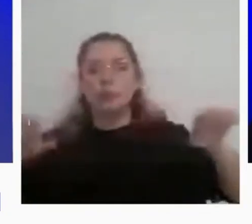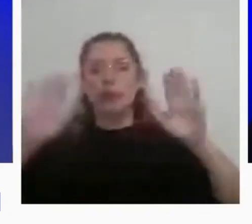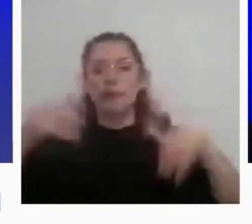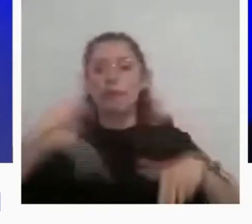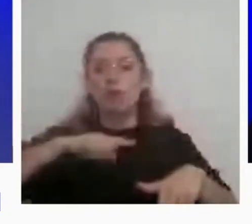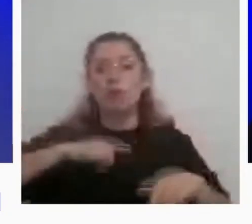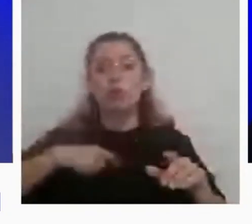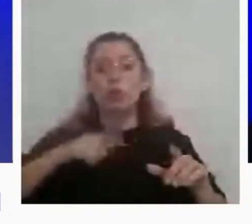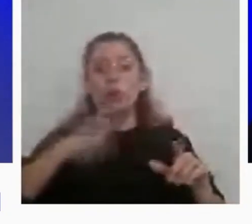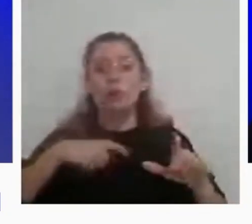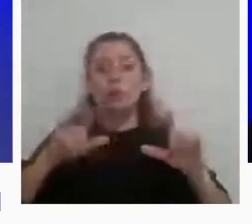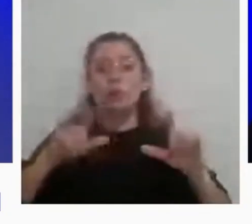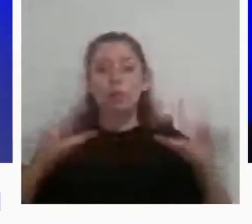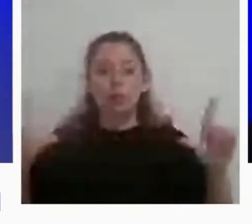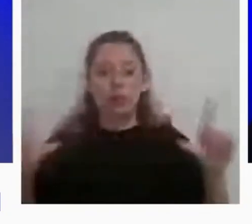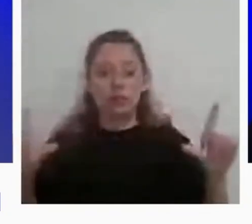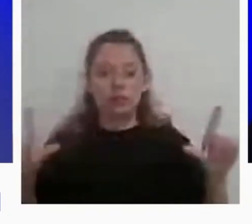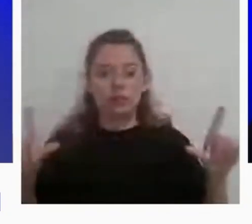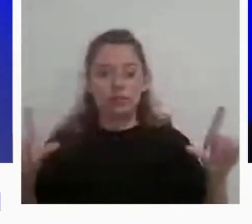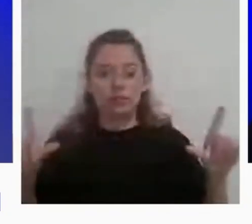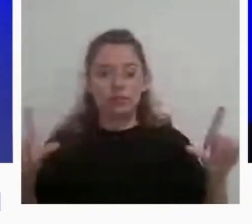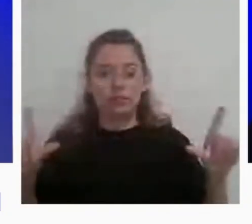¿Cómo pasa? ¿Aquí?